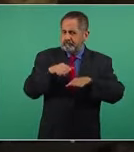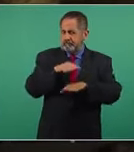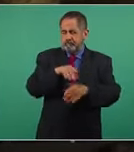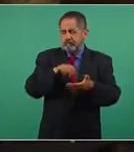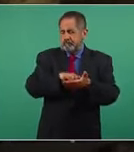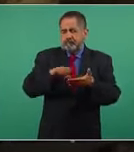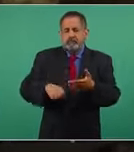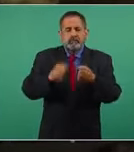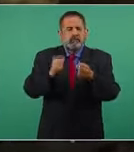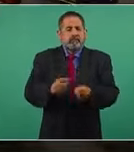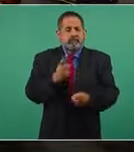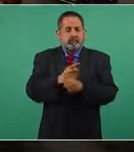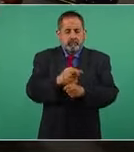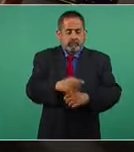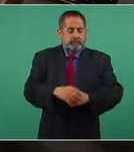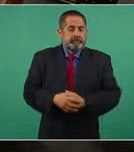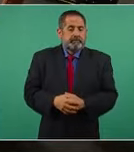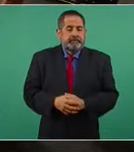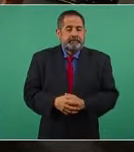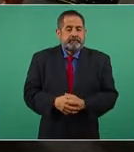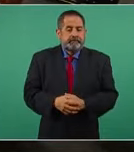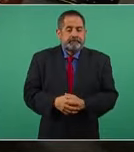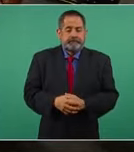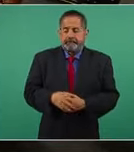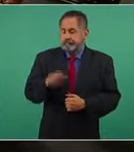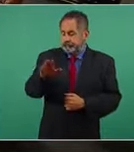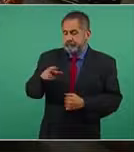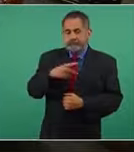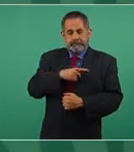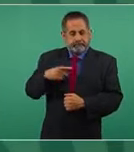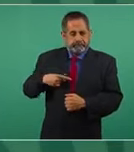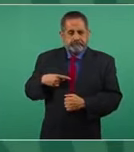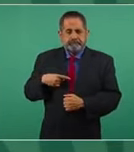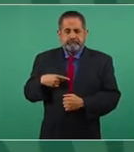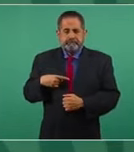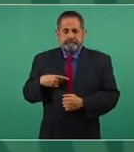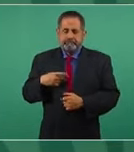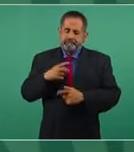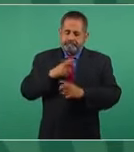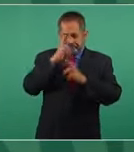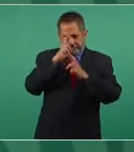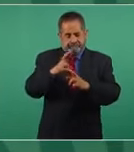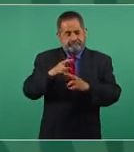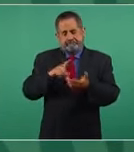la seguridad? Pues tenemos que actuar de manera institucional,